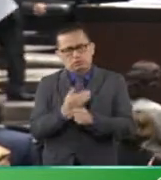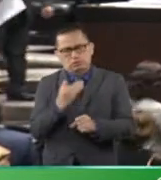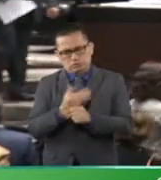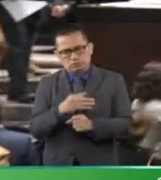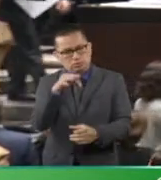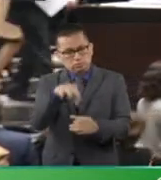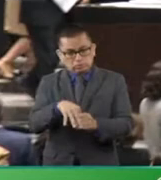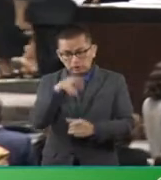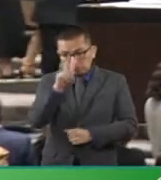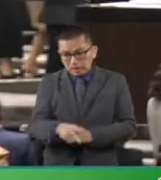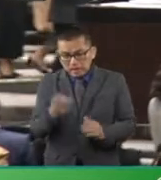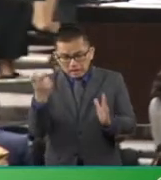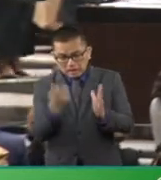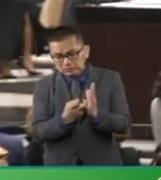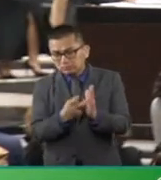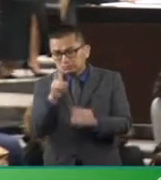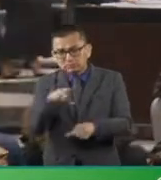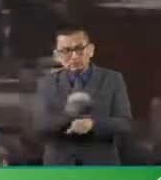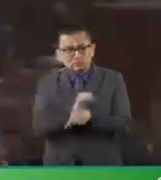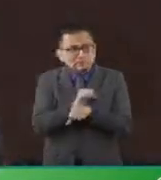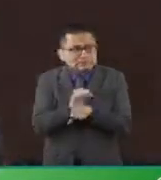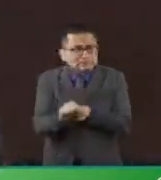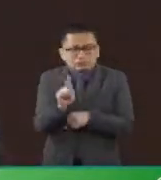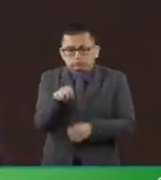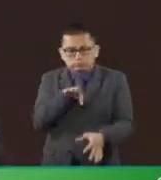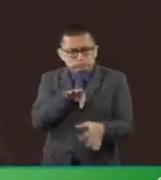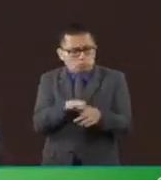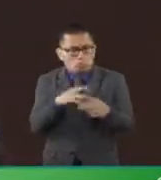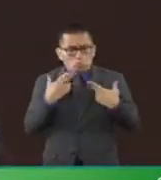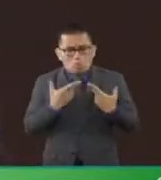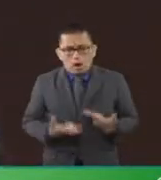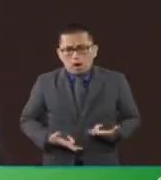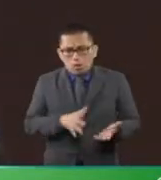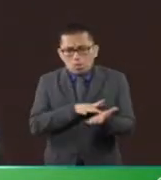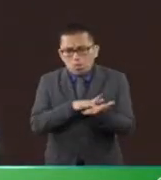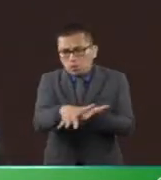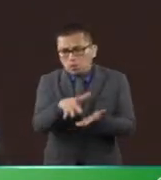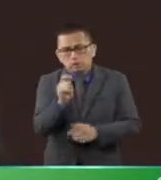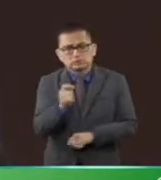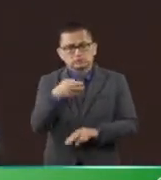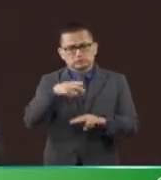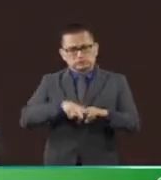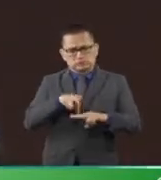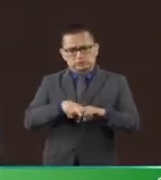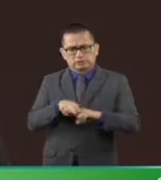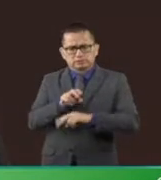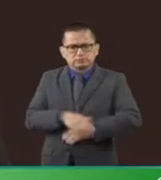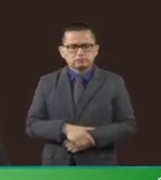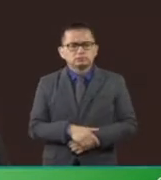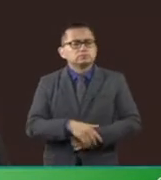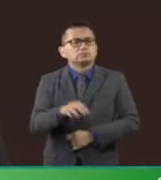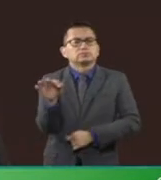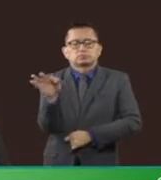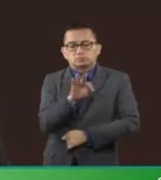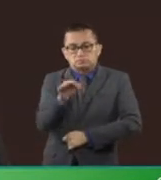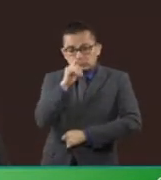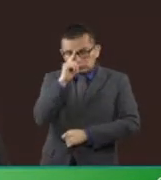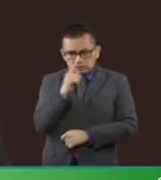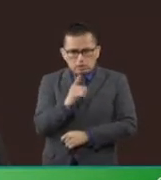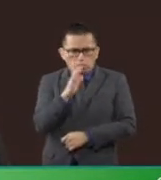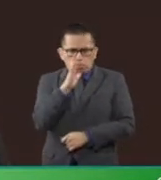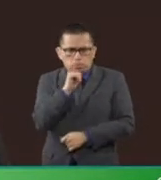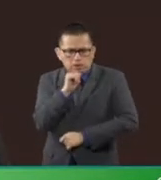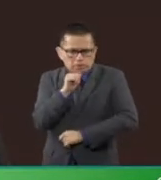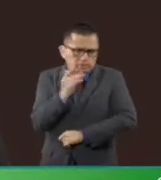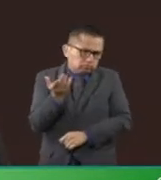y humano como son estas, tener estas sillas, y donde no se pueda, que cada trabajador, trabajadora, y eso